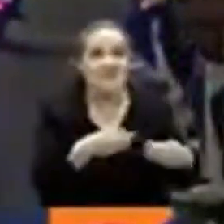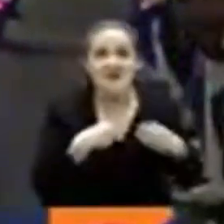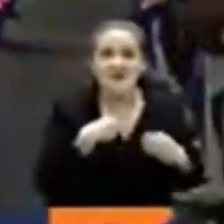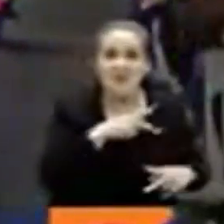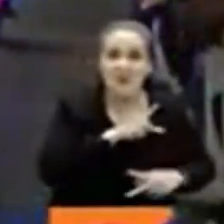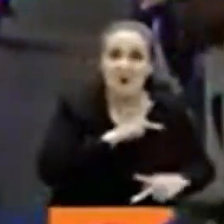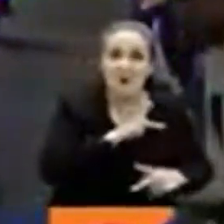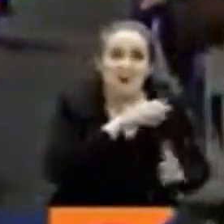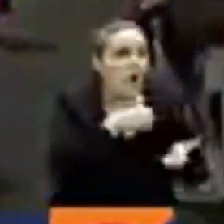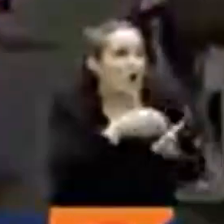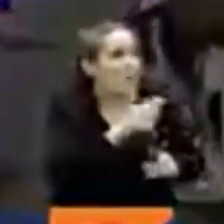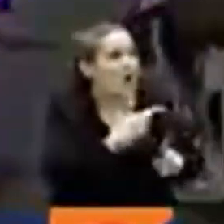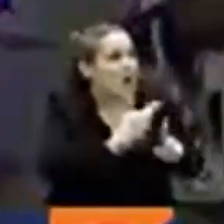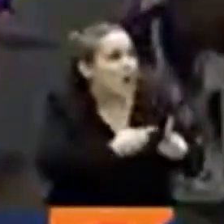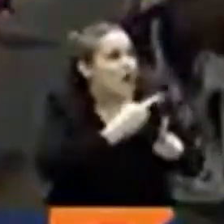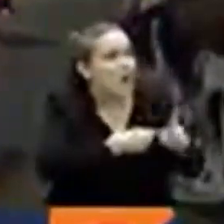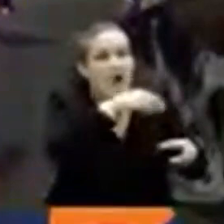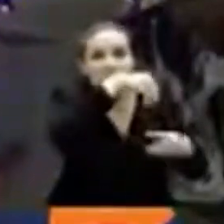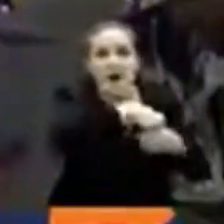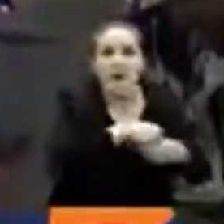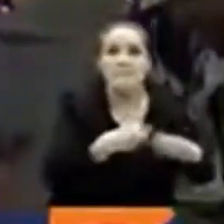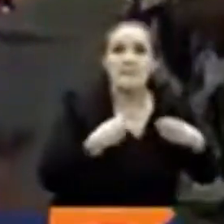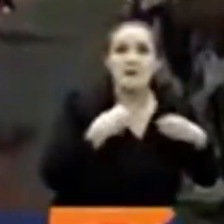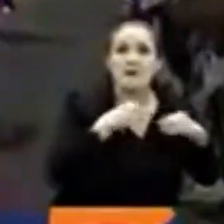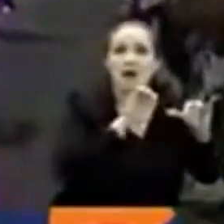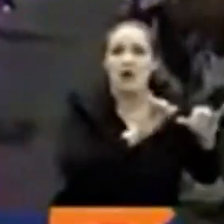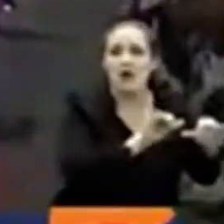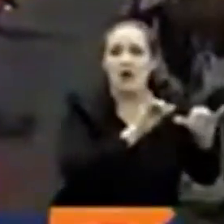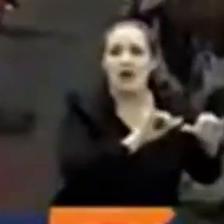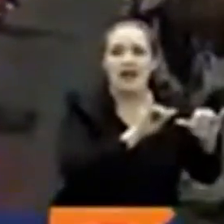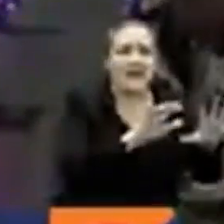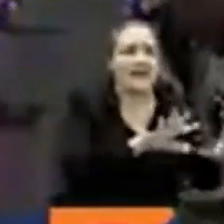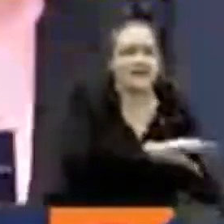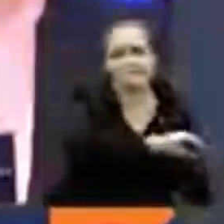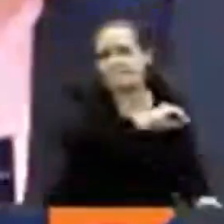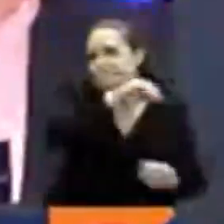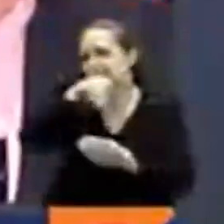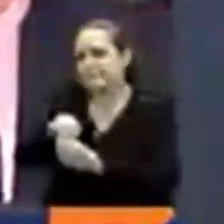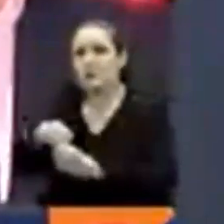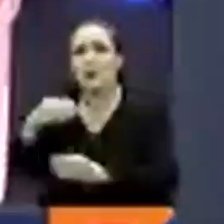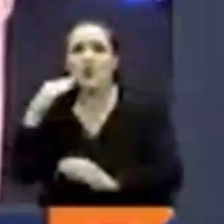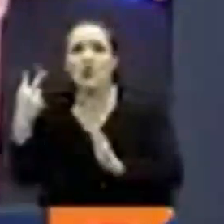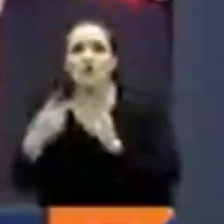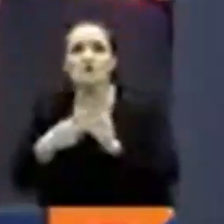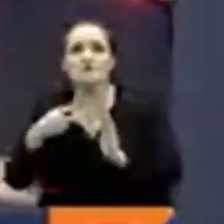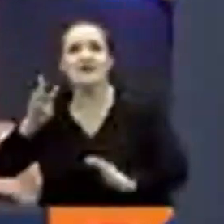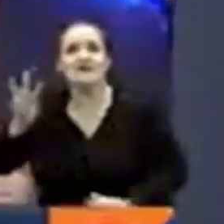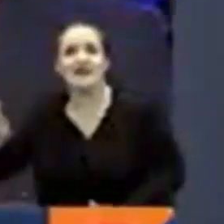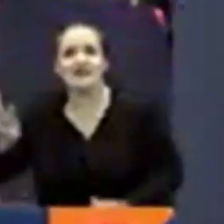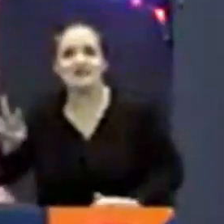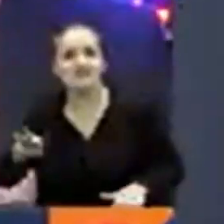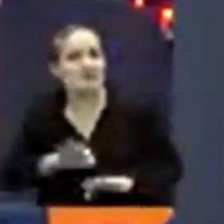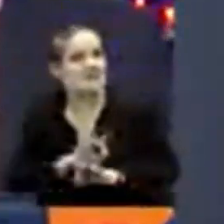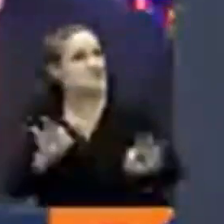durante 9 años tuvieron que vivir una pesadilla de evacuar en el año 2003. Estuvimos acompañándolos y realmente fueron muchas